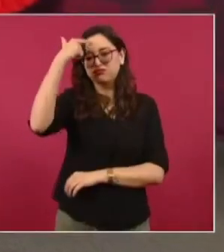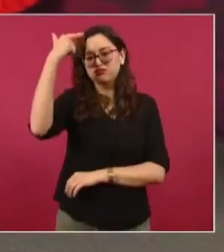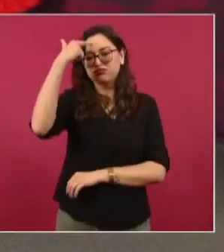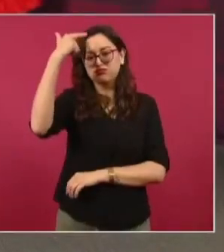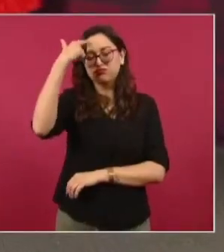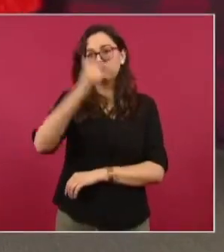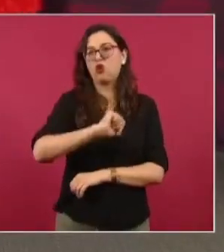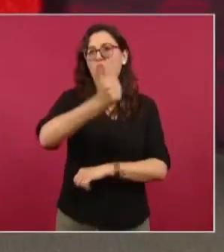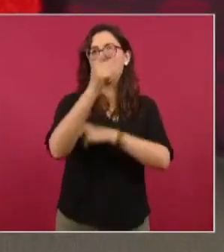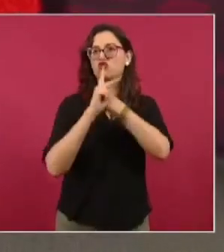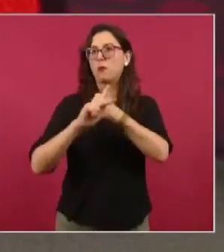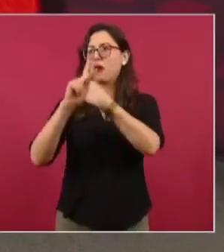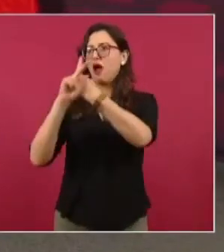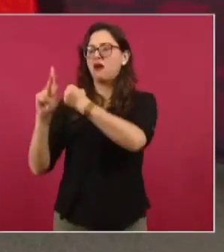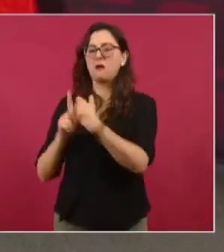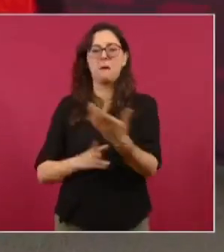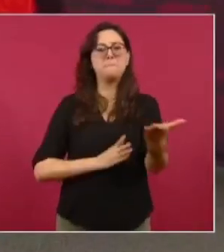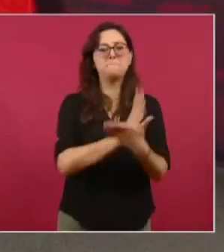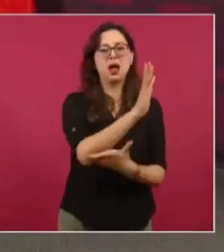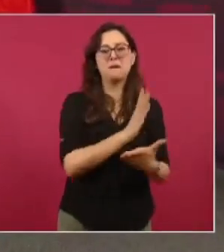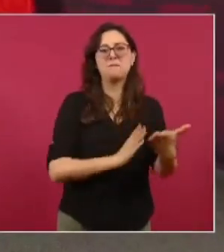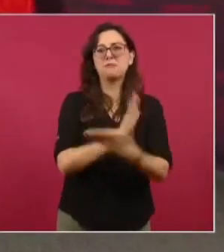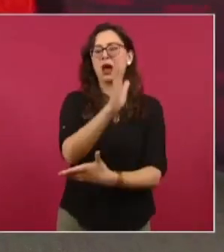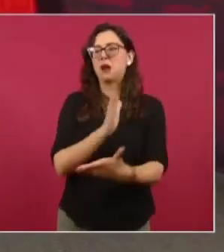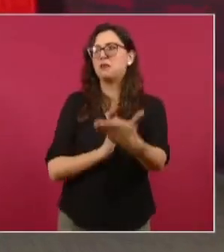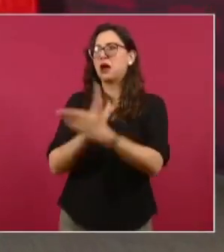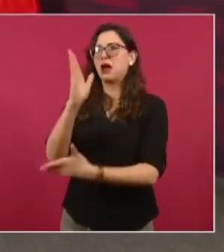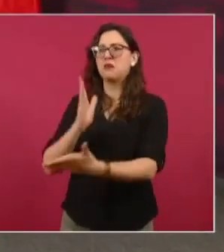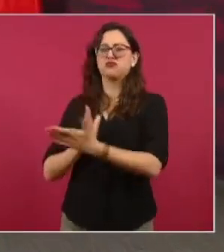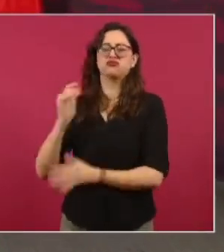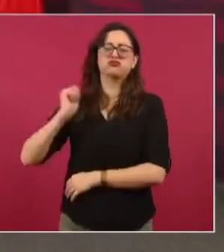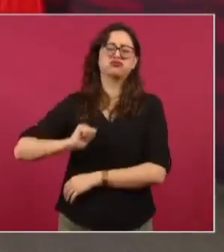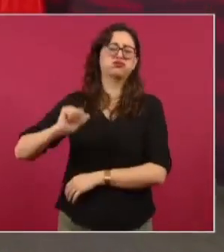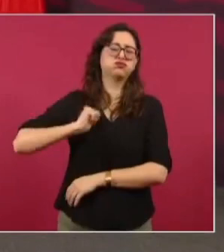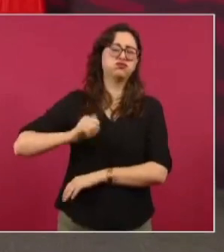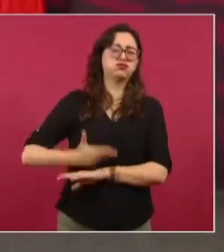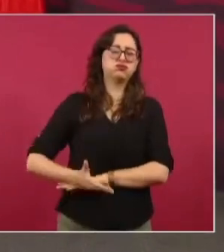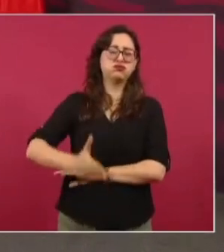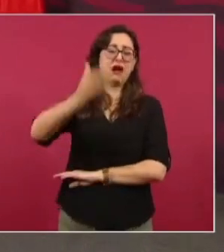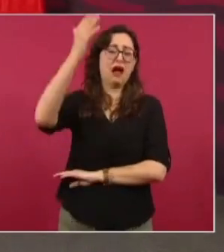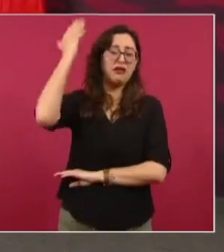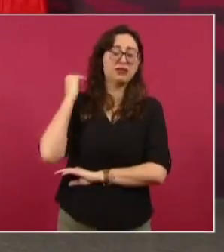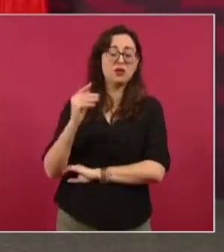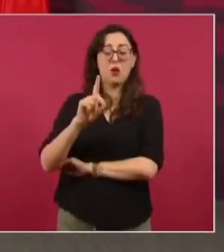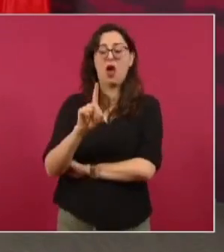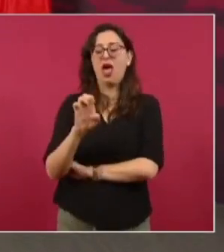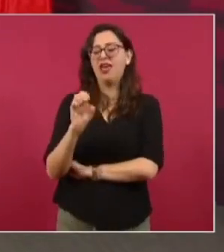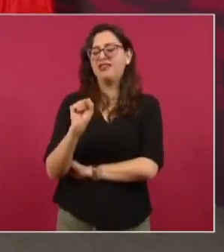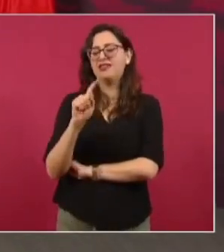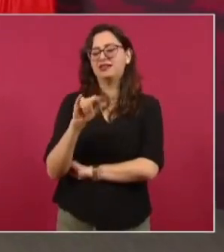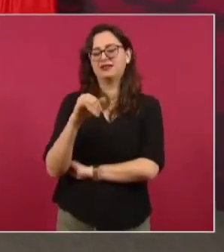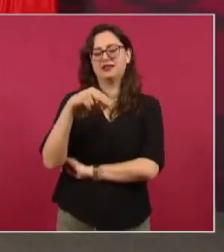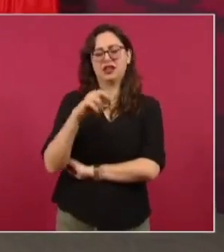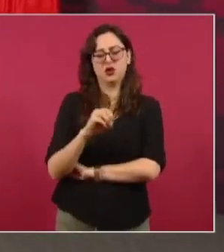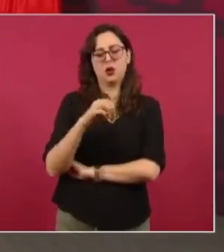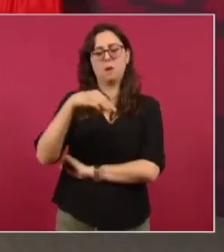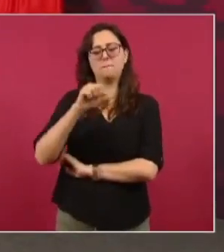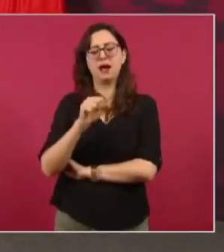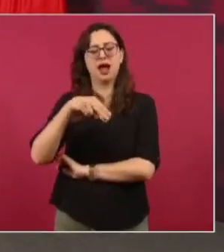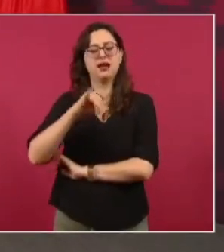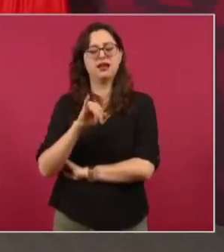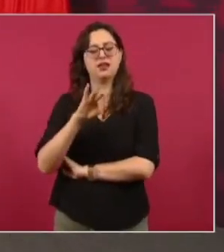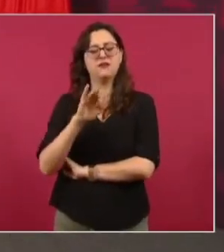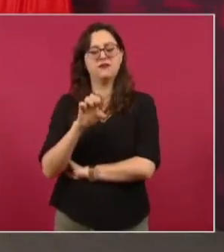bueno desde el destino manifiesto y luego se